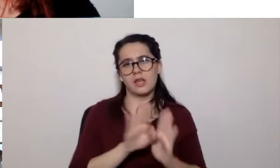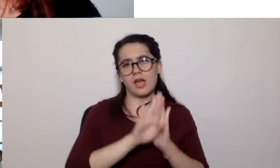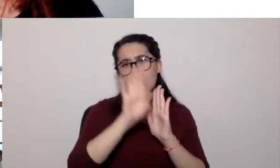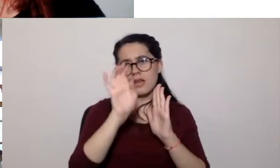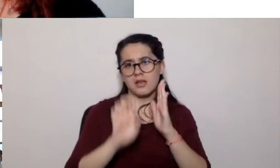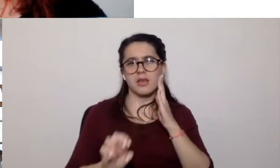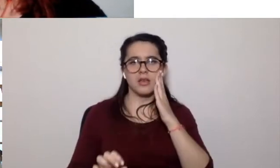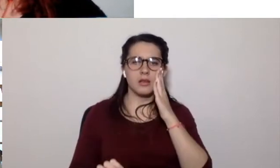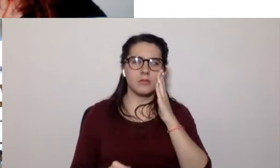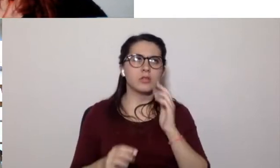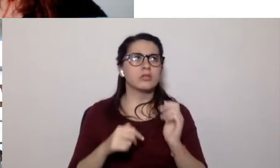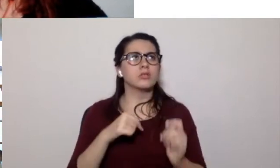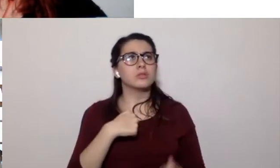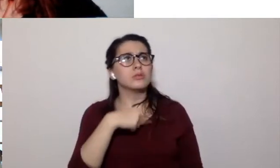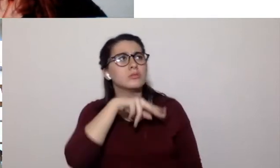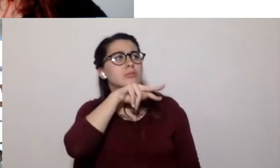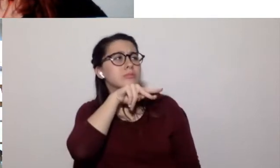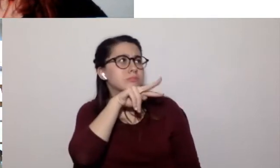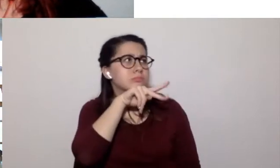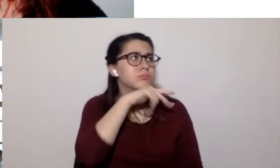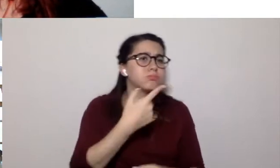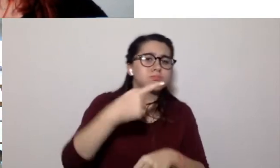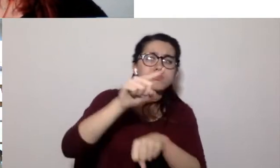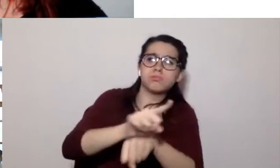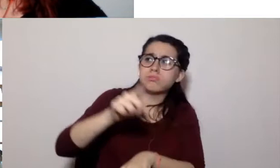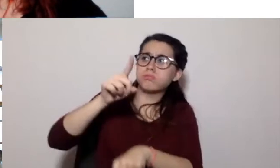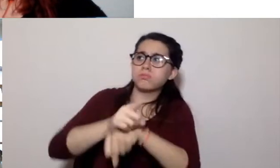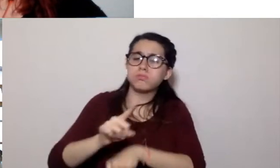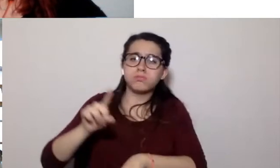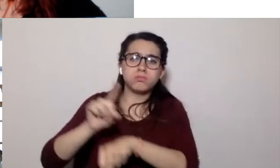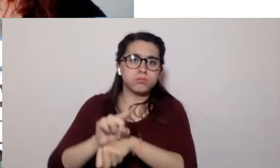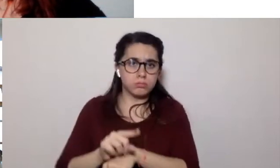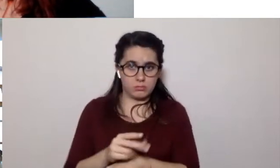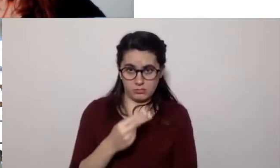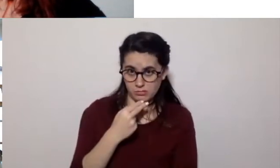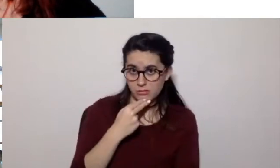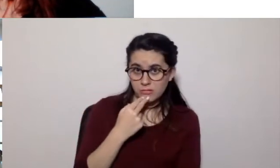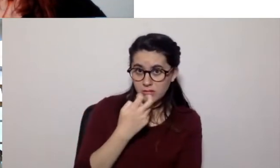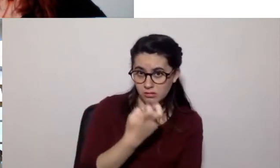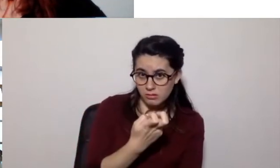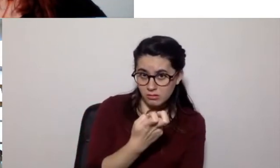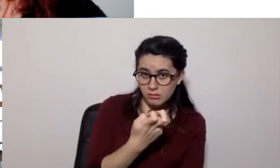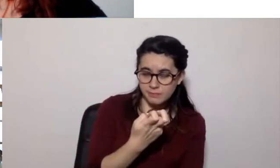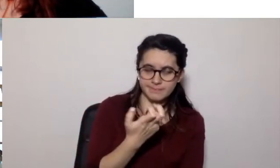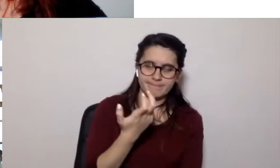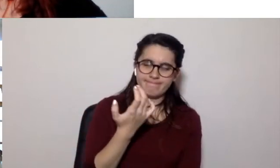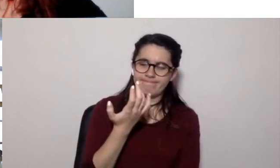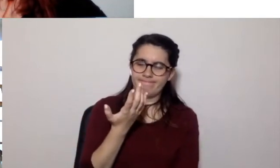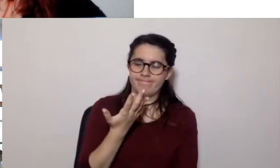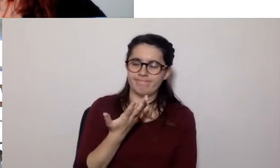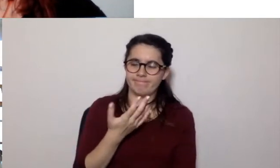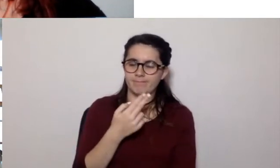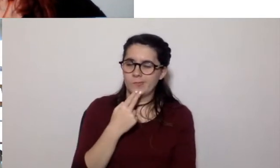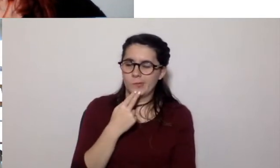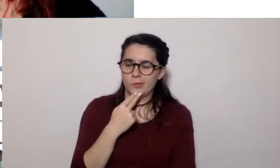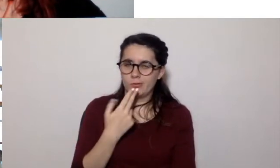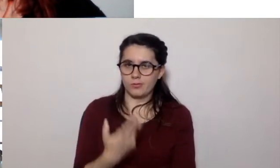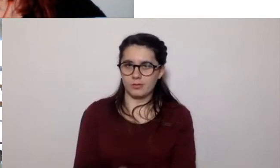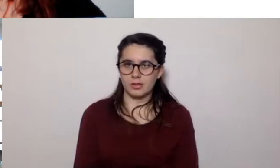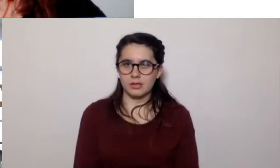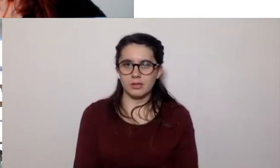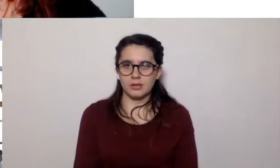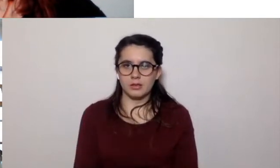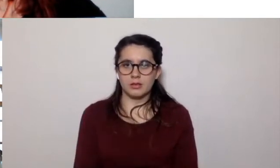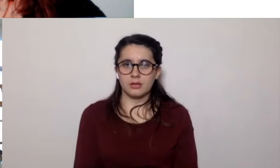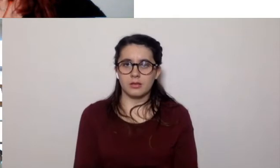tiempo preocupado, todo el tiempo preocupado, tampoco me sirve ese pensamiento, ¿no? Esa puede ser otra, una herramienta